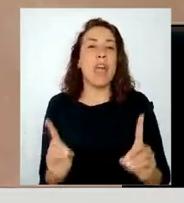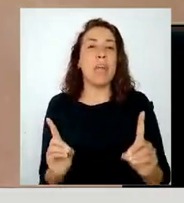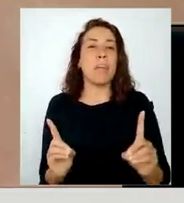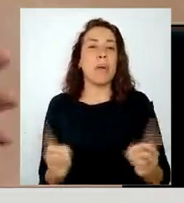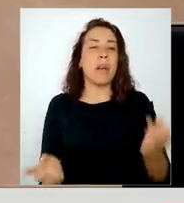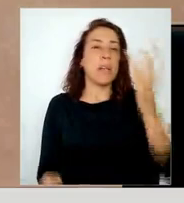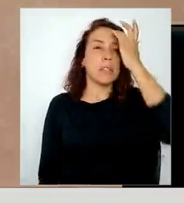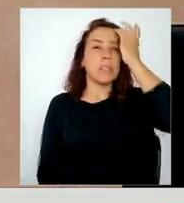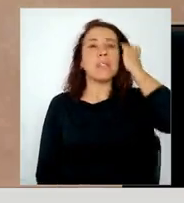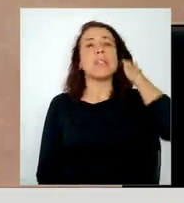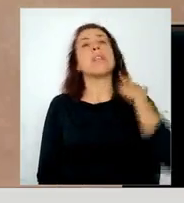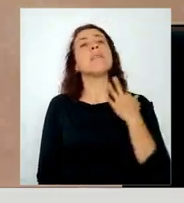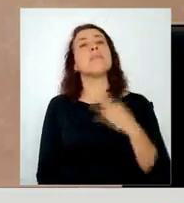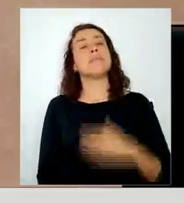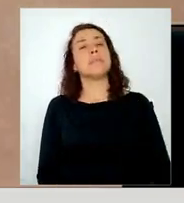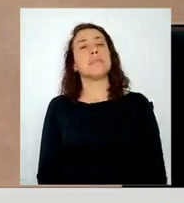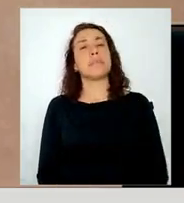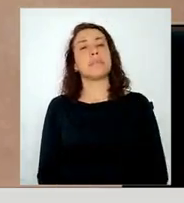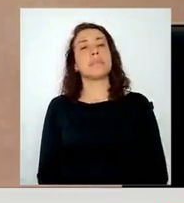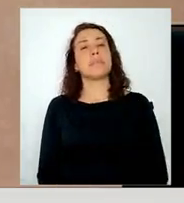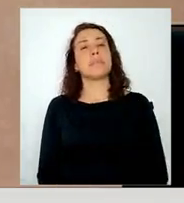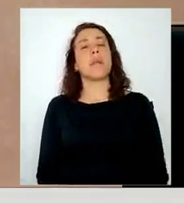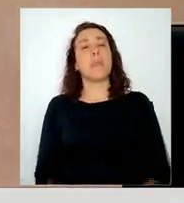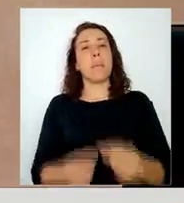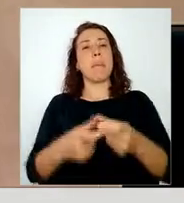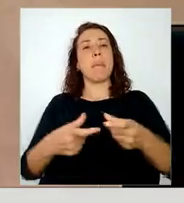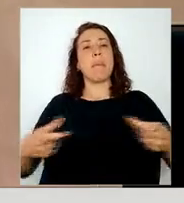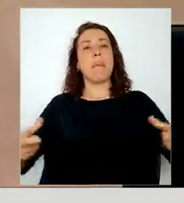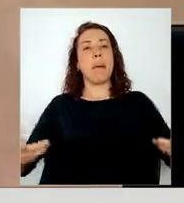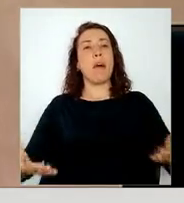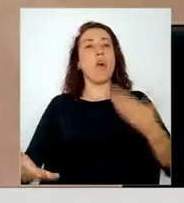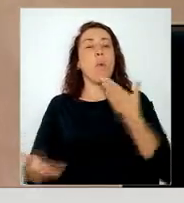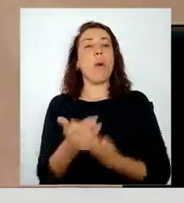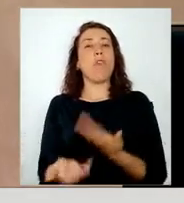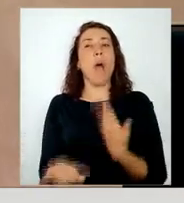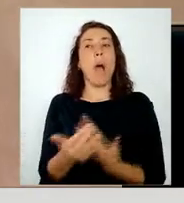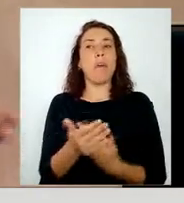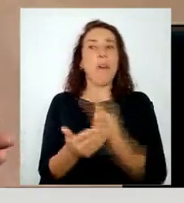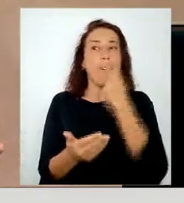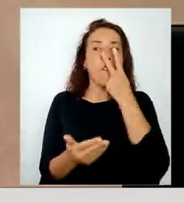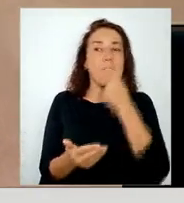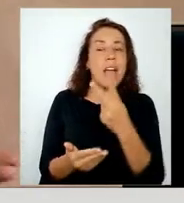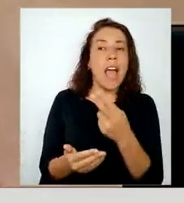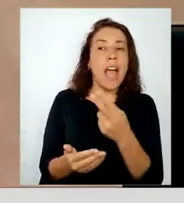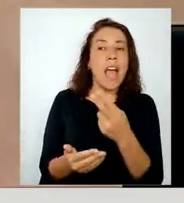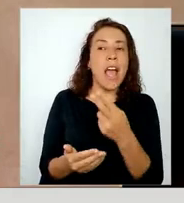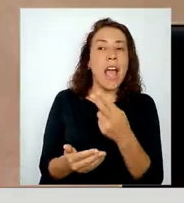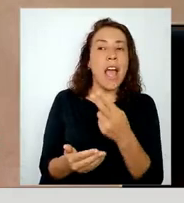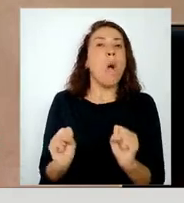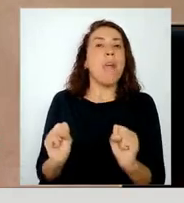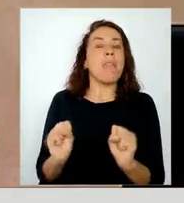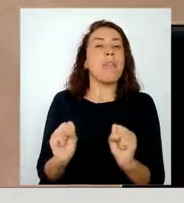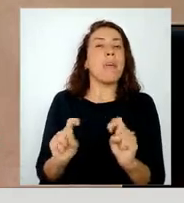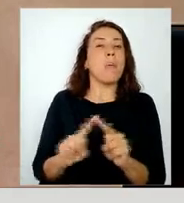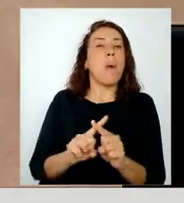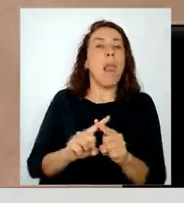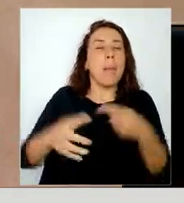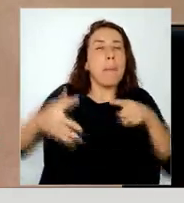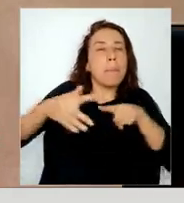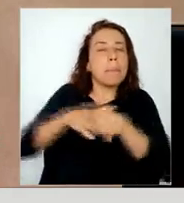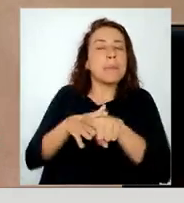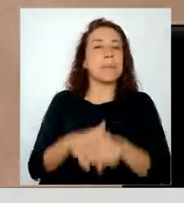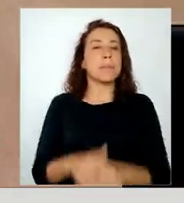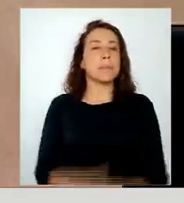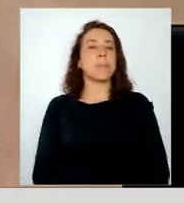democráticas se vaya expandiendo cuando encuentra condiciones que la facilitan este proyecto hace precisamente eso